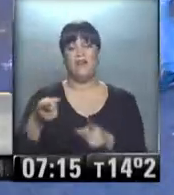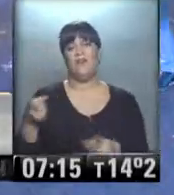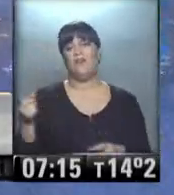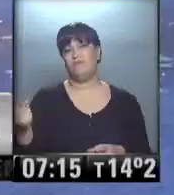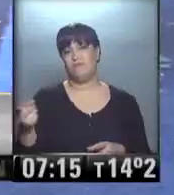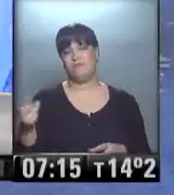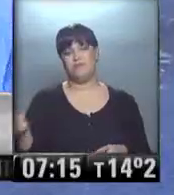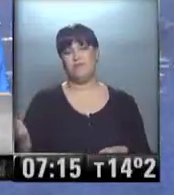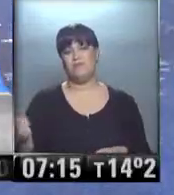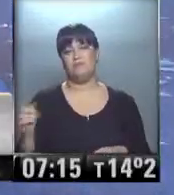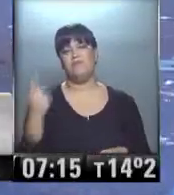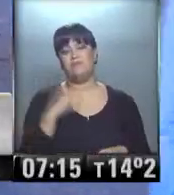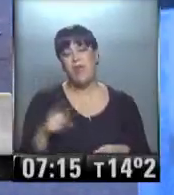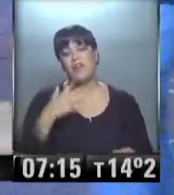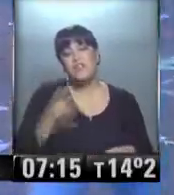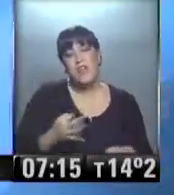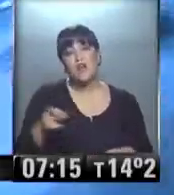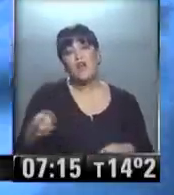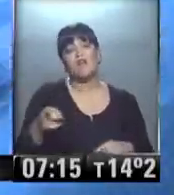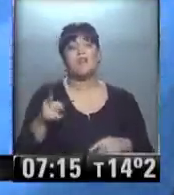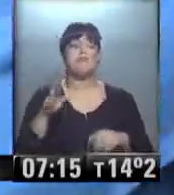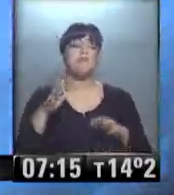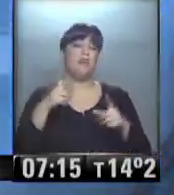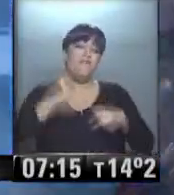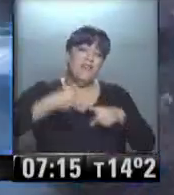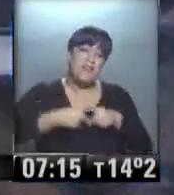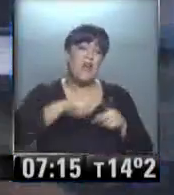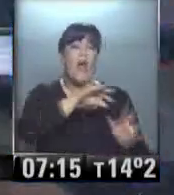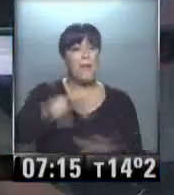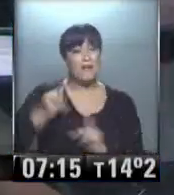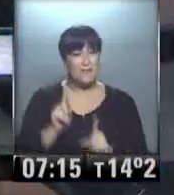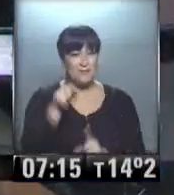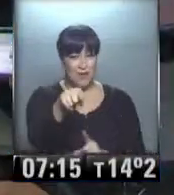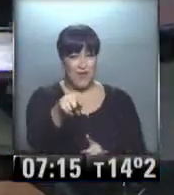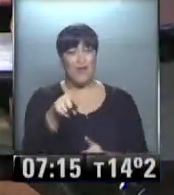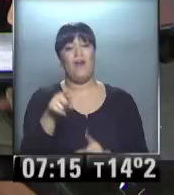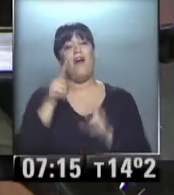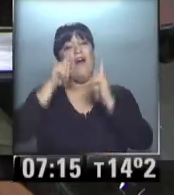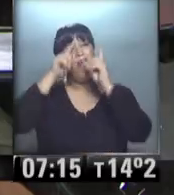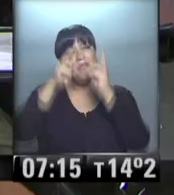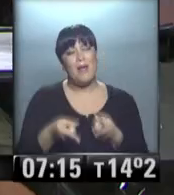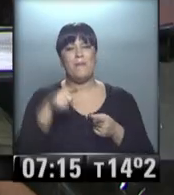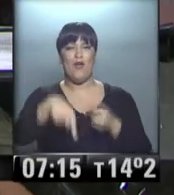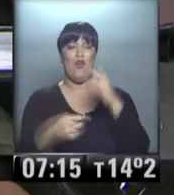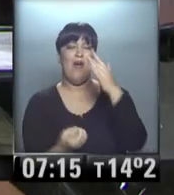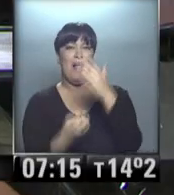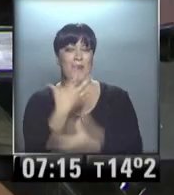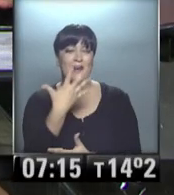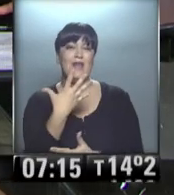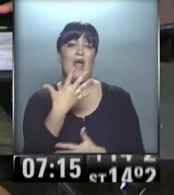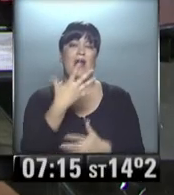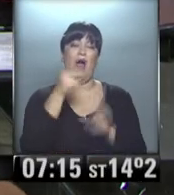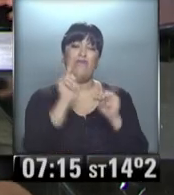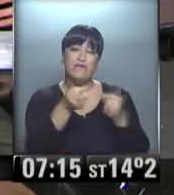Pero lo cierto es que, bueno, de esta manera, más allá de los festejos, esto es lo que pasaba y que también todavía durante esta mañana permanecía en las